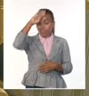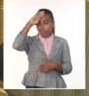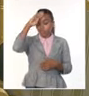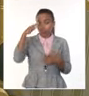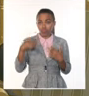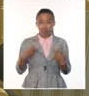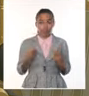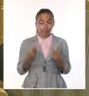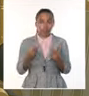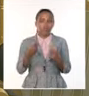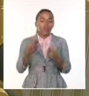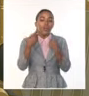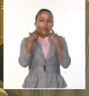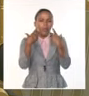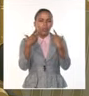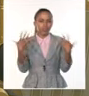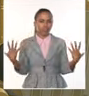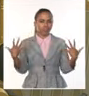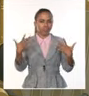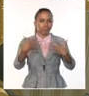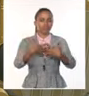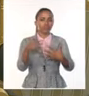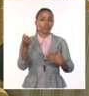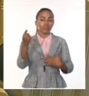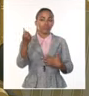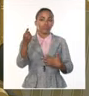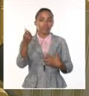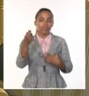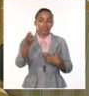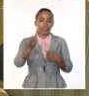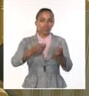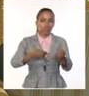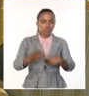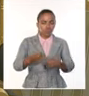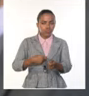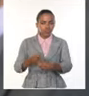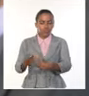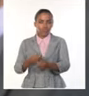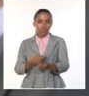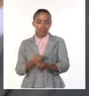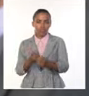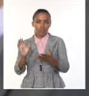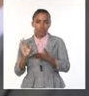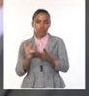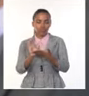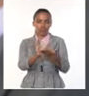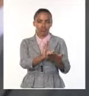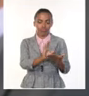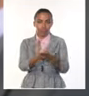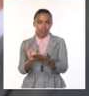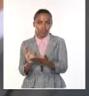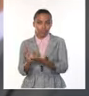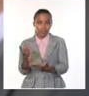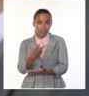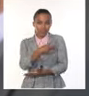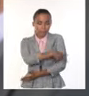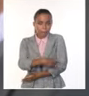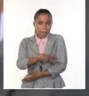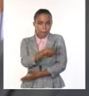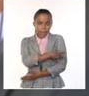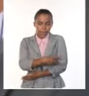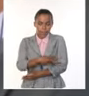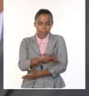relaciones económico-comerciales, financieras y de cooperación con la Unión Económica Euroasiática y sus Estados